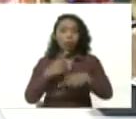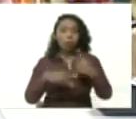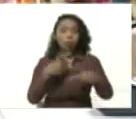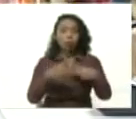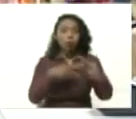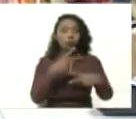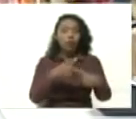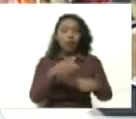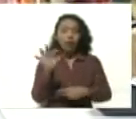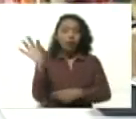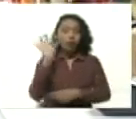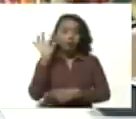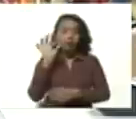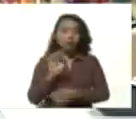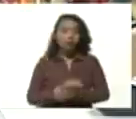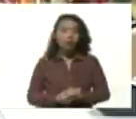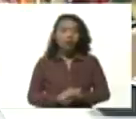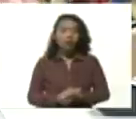de cocaína.